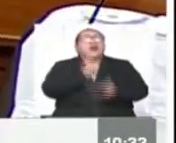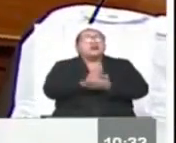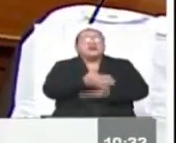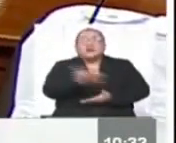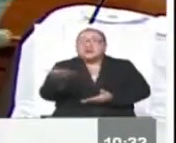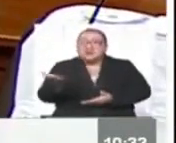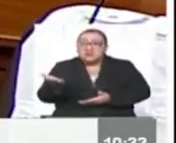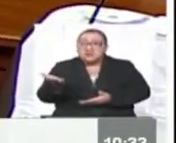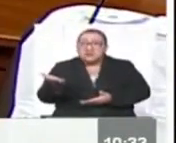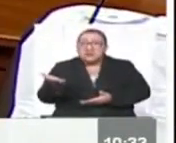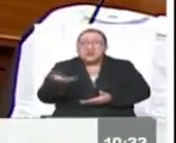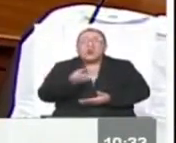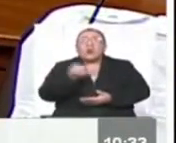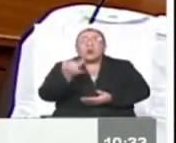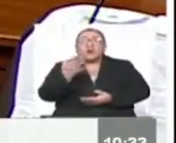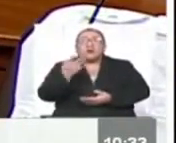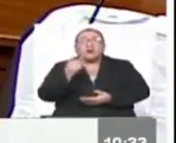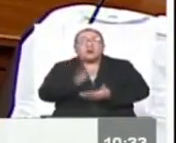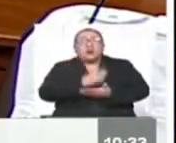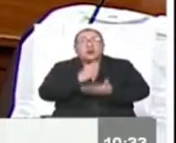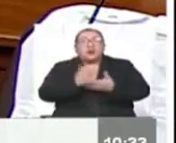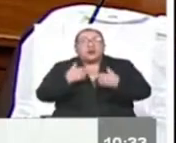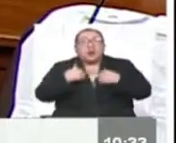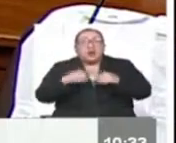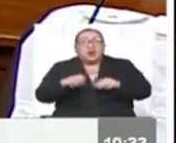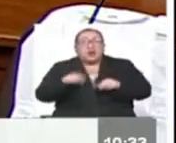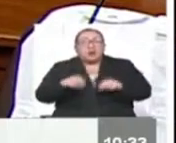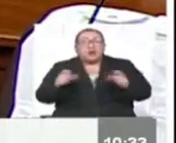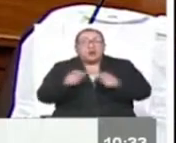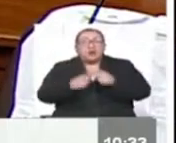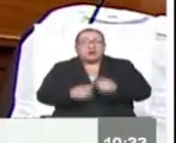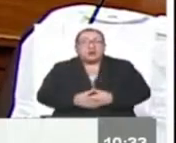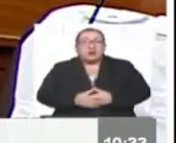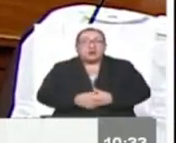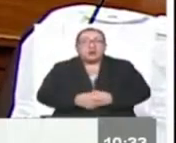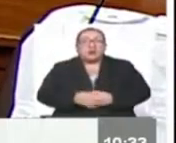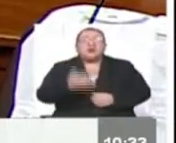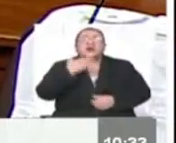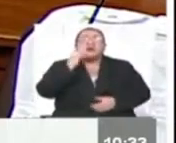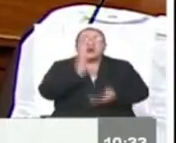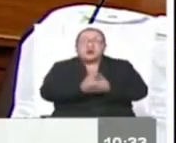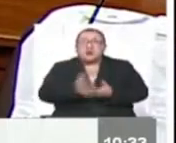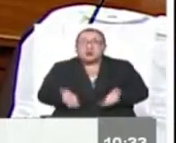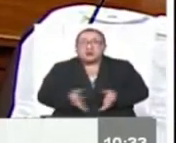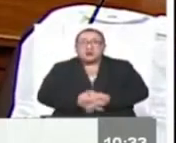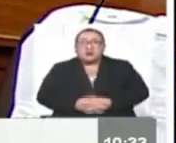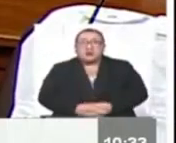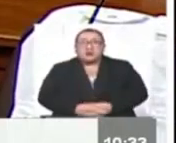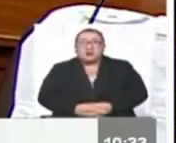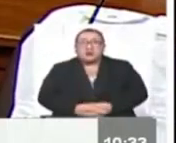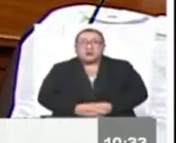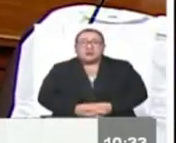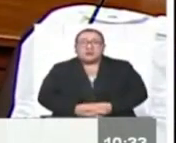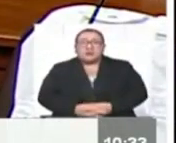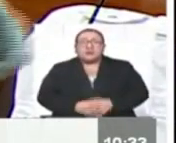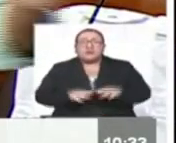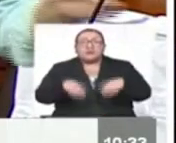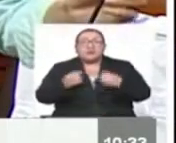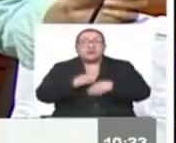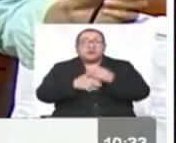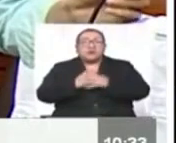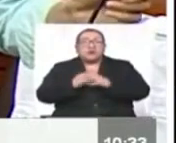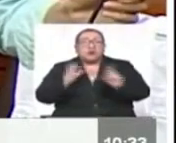sancionado Cuántas irregularidades hemos cometido nosotros como congresistas a quién se ha sancionado Y por qué todo el ensañamiento